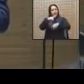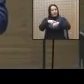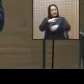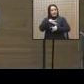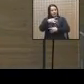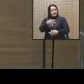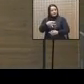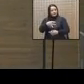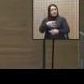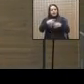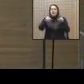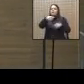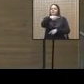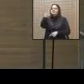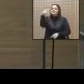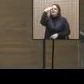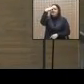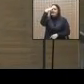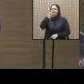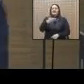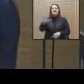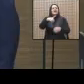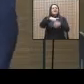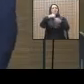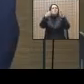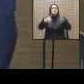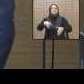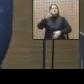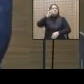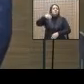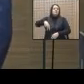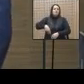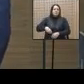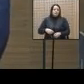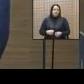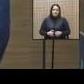Pero ¿saben qué? Ni los diputados le hicieron caso.